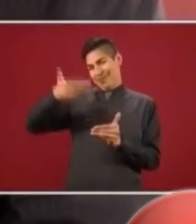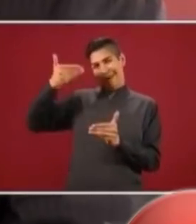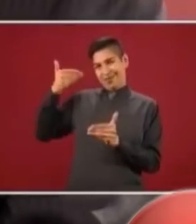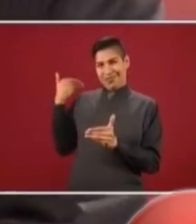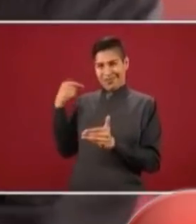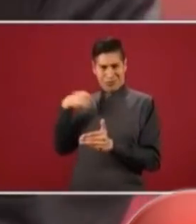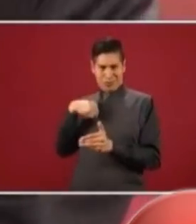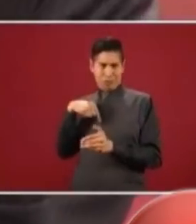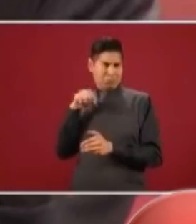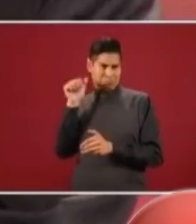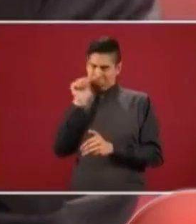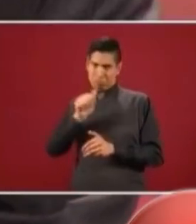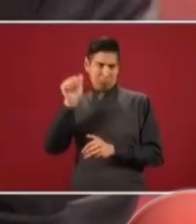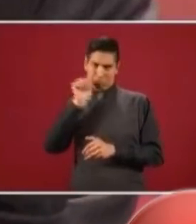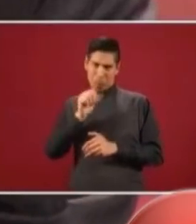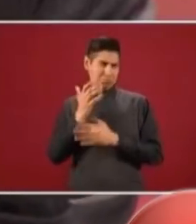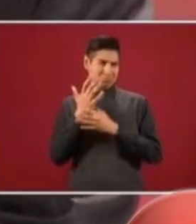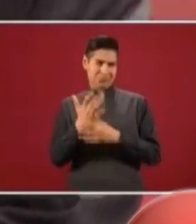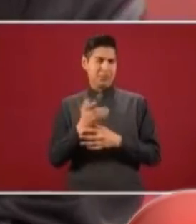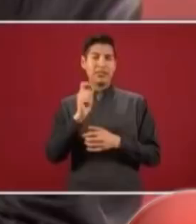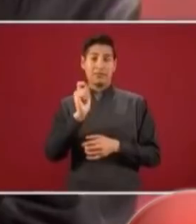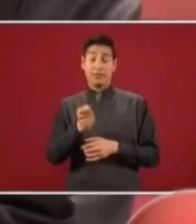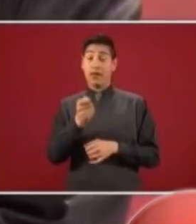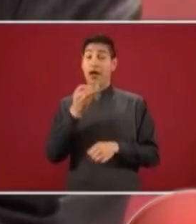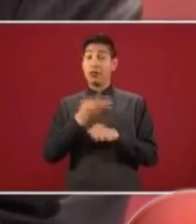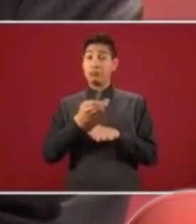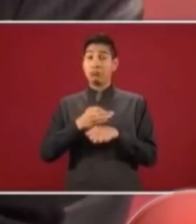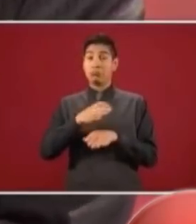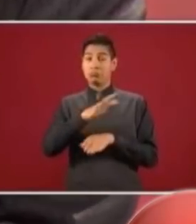y esto a lo mejor